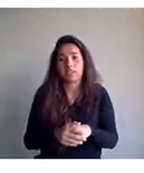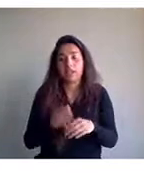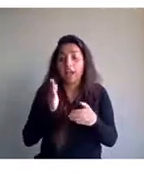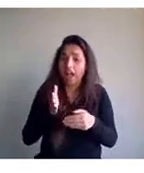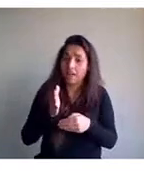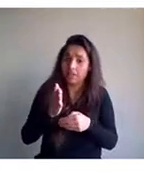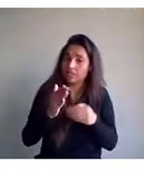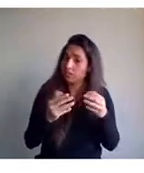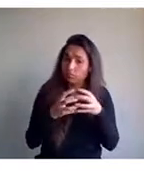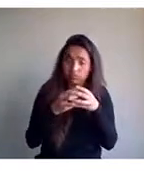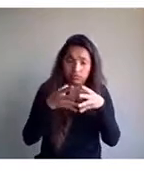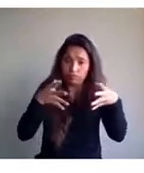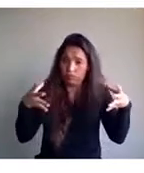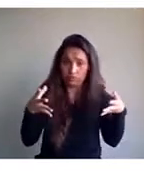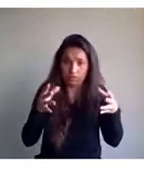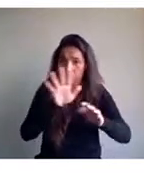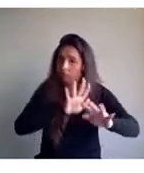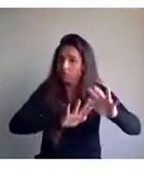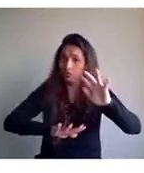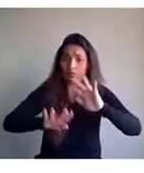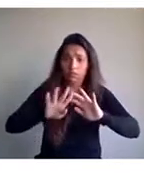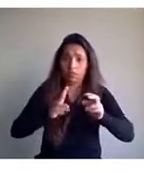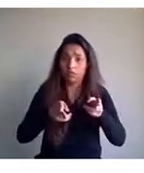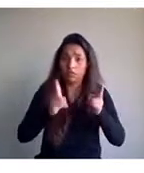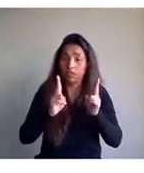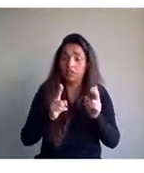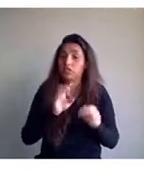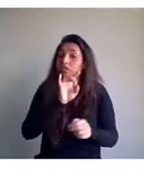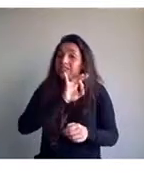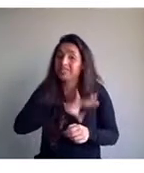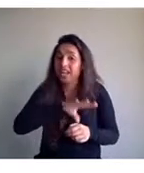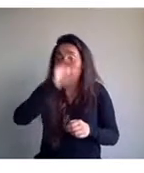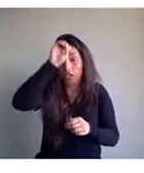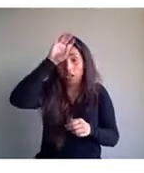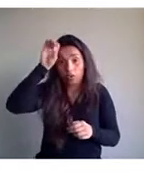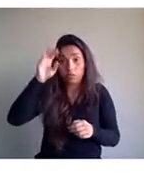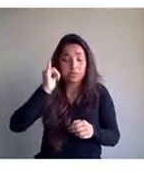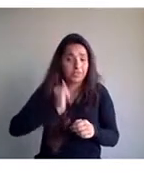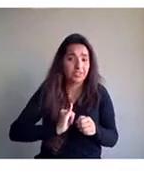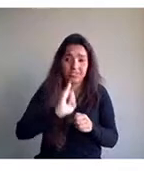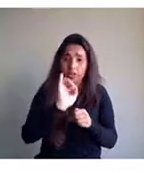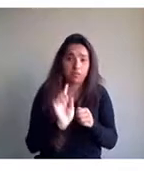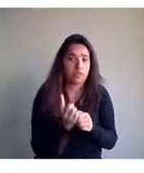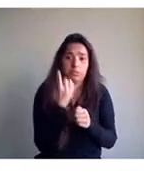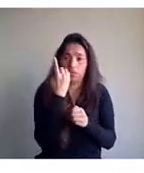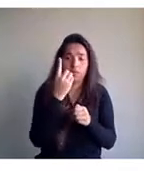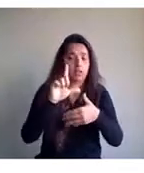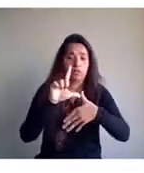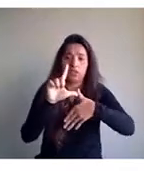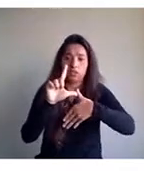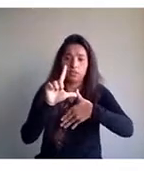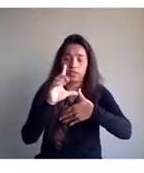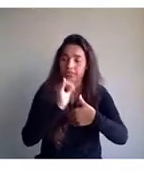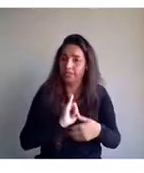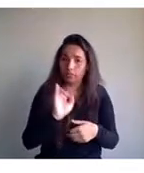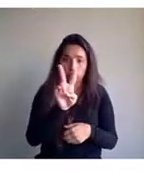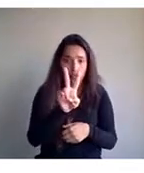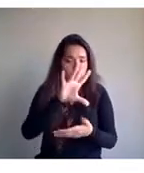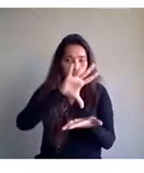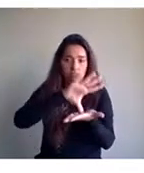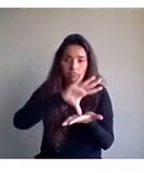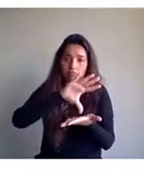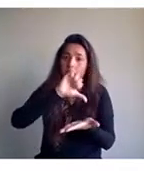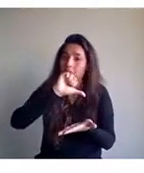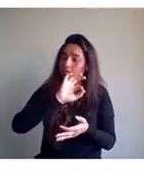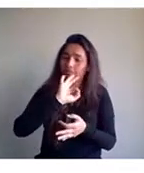y así te diría que con colombia a siempre de primeros a nivel latinoamericano en esas conquistas